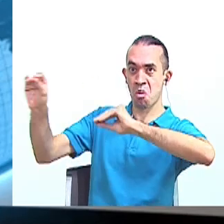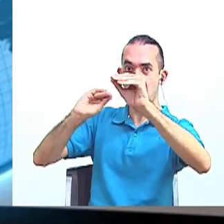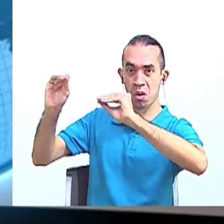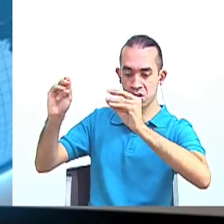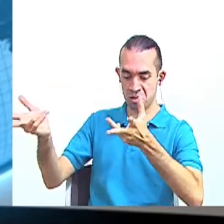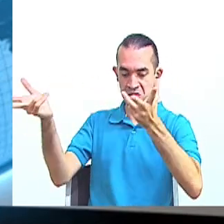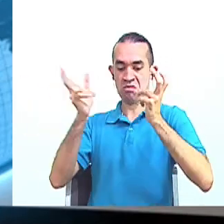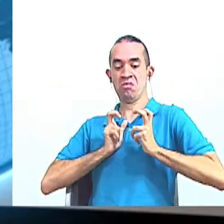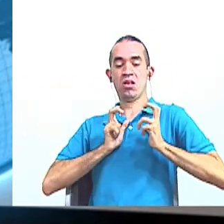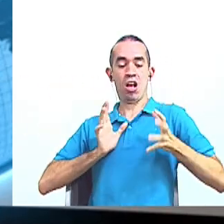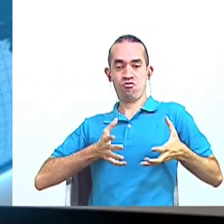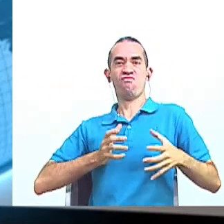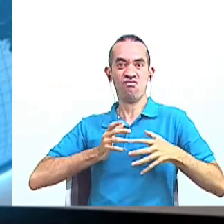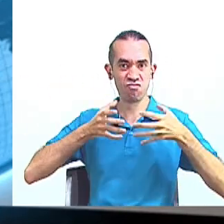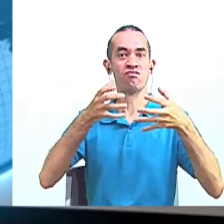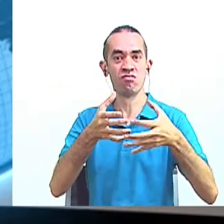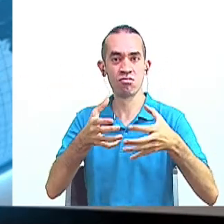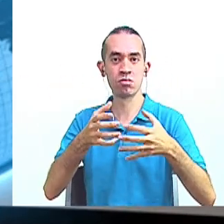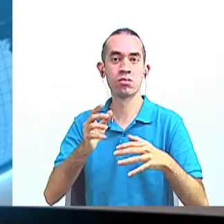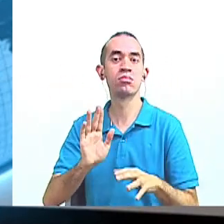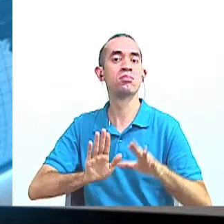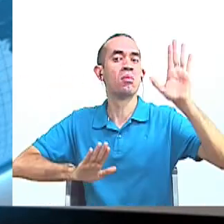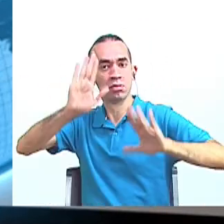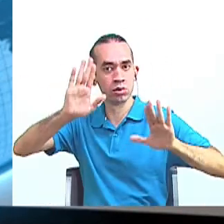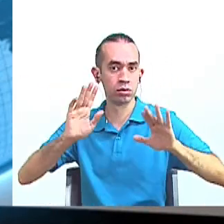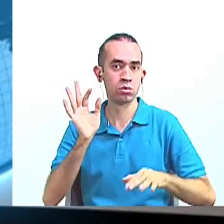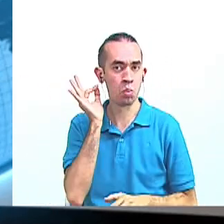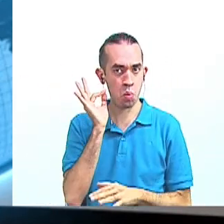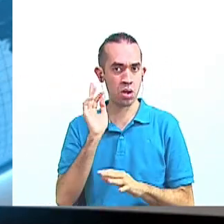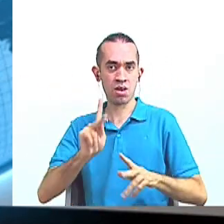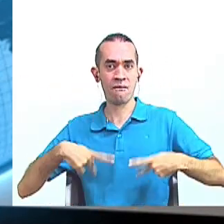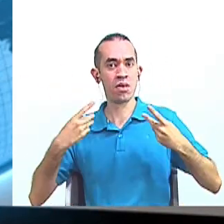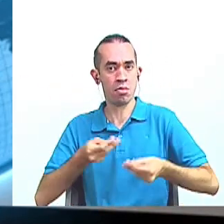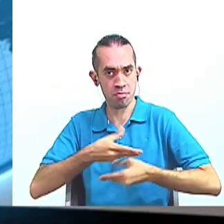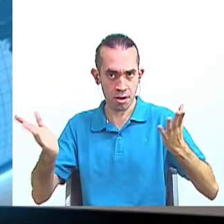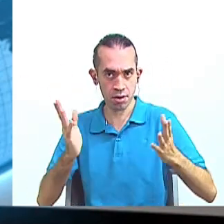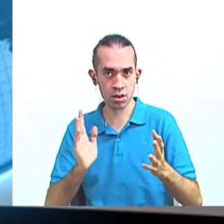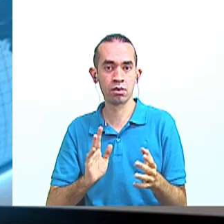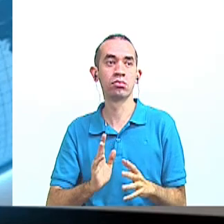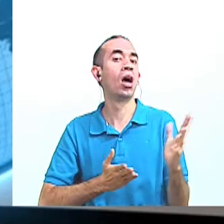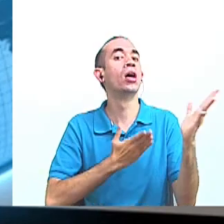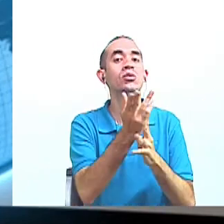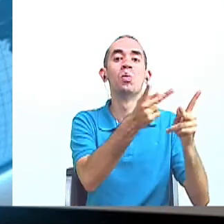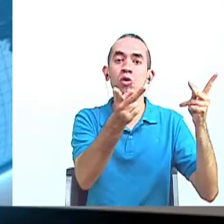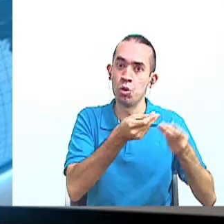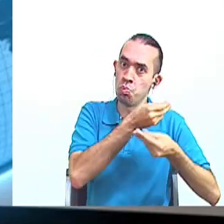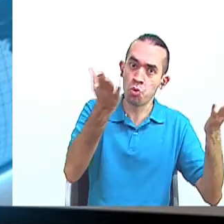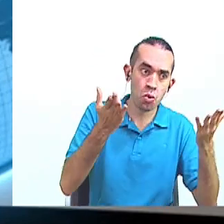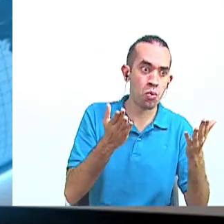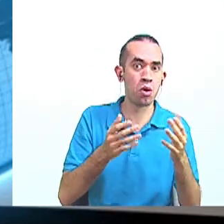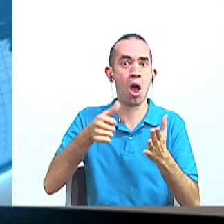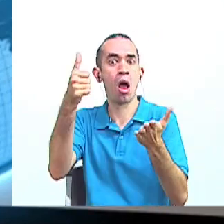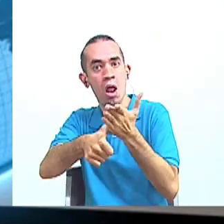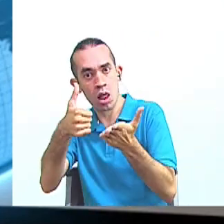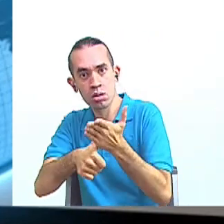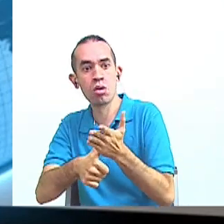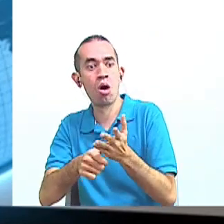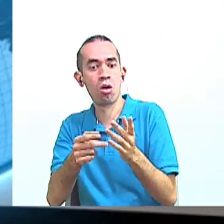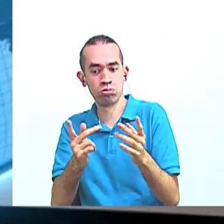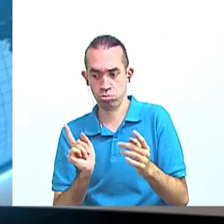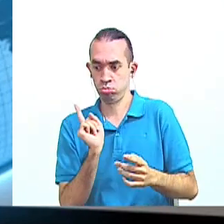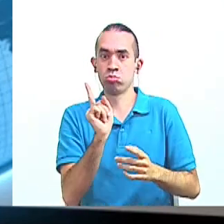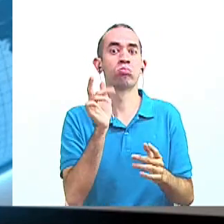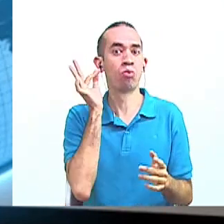en la participación de las mujeres en la vida pública, no solamente en el acceso a puestos públicos, a puestos de elección popular, sino